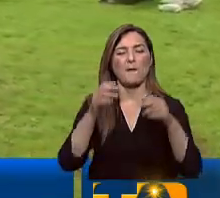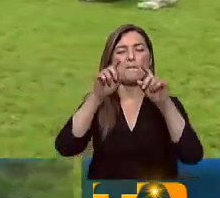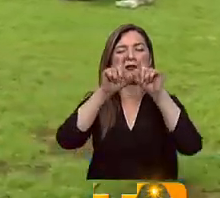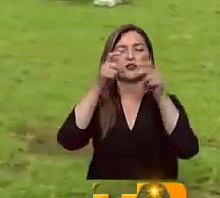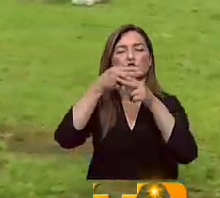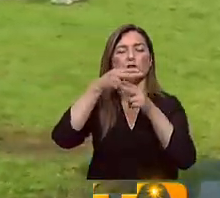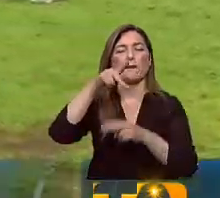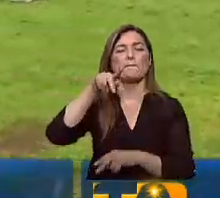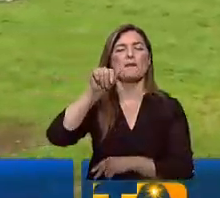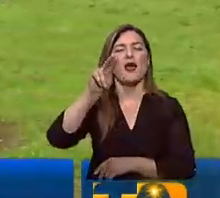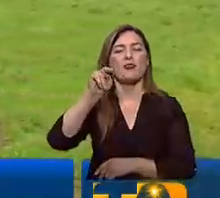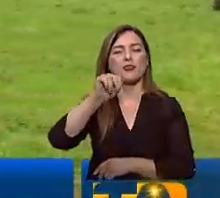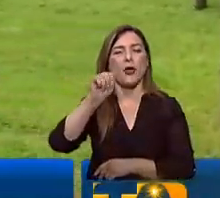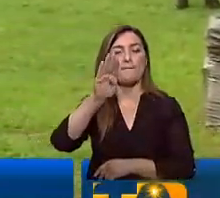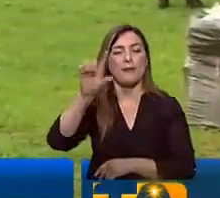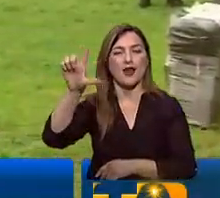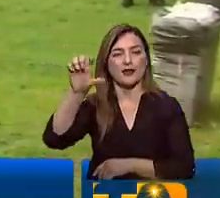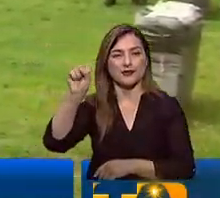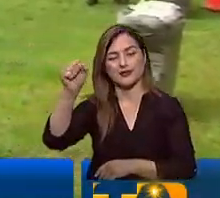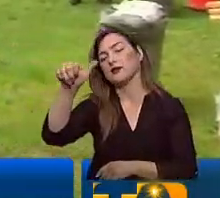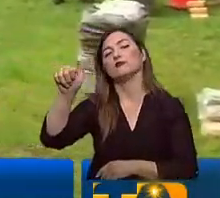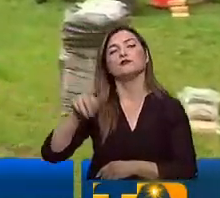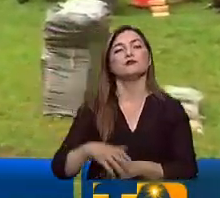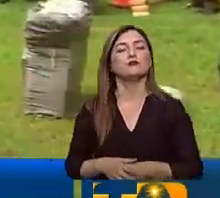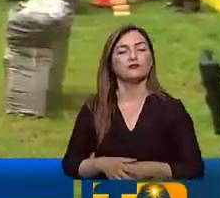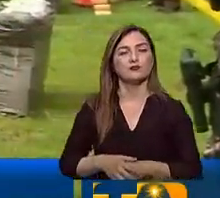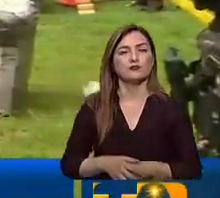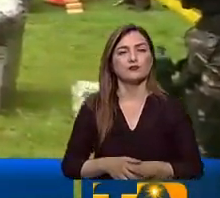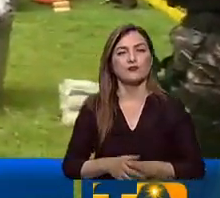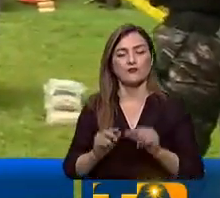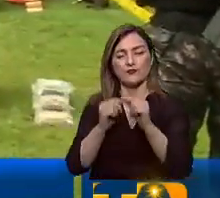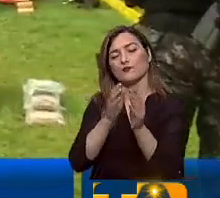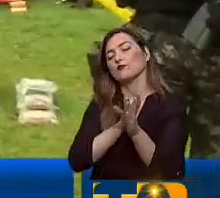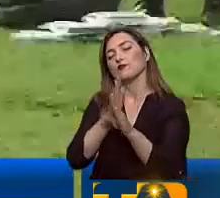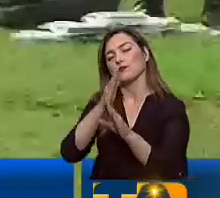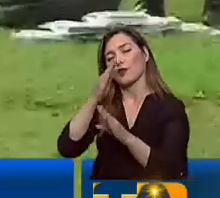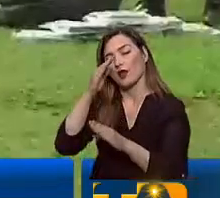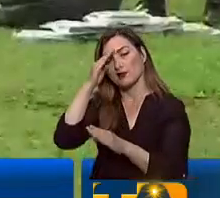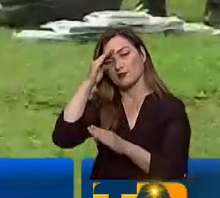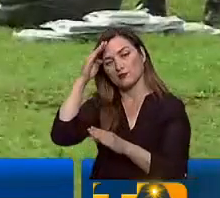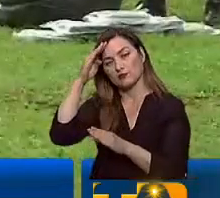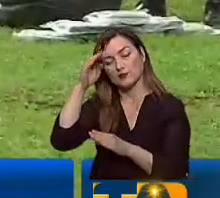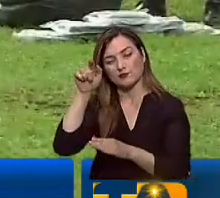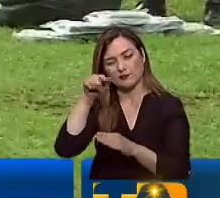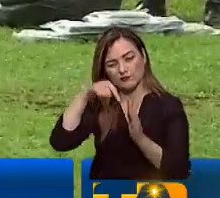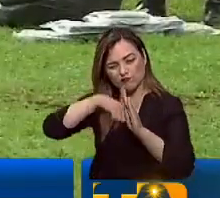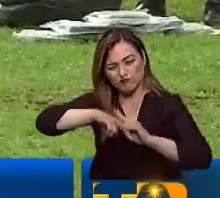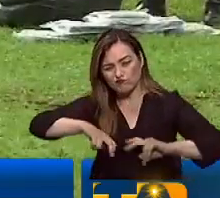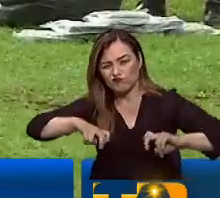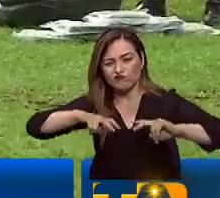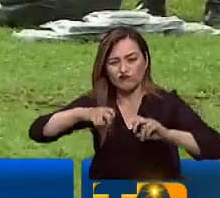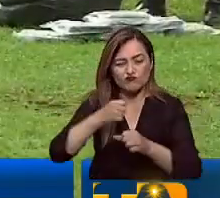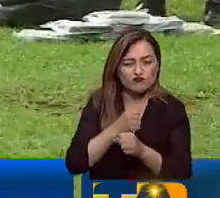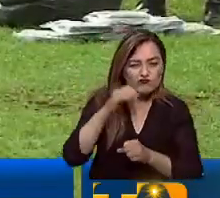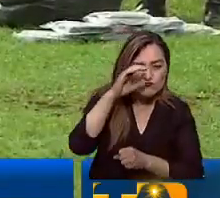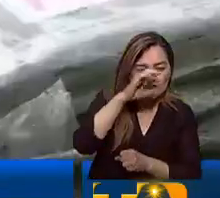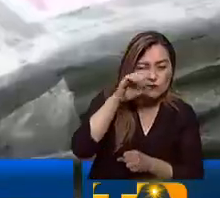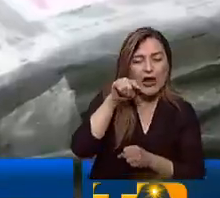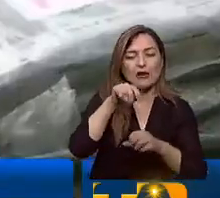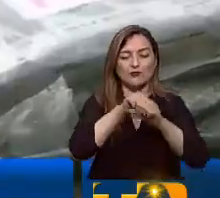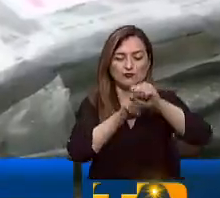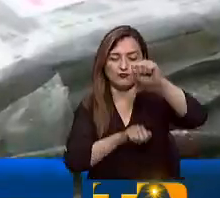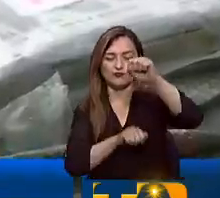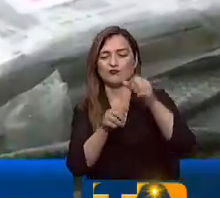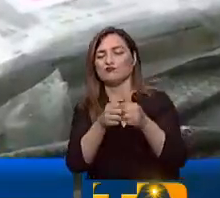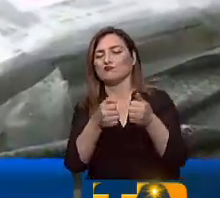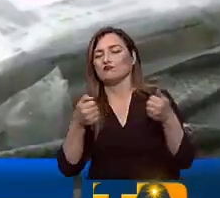La Dirección Nacional de Investigación Antidrogas y su Unidad de Información de Puertos y Aeropuertos, WIPA, mediante trabajos de inteligencia, detectaron el alcaloide en la